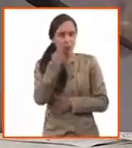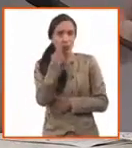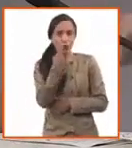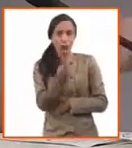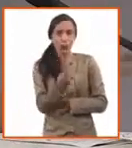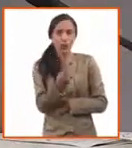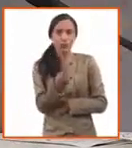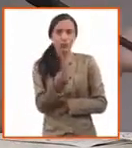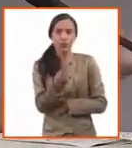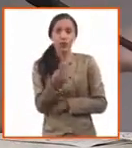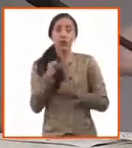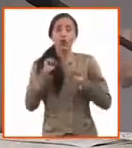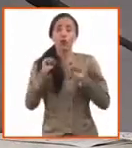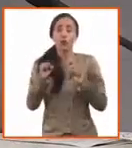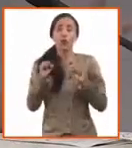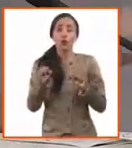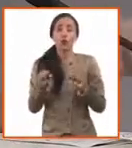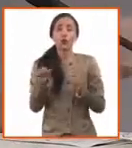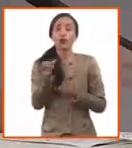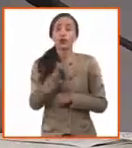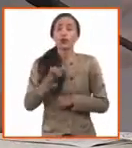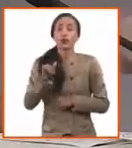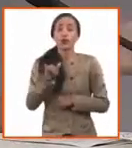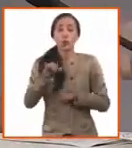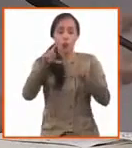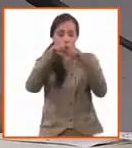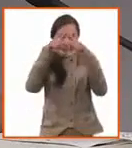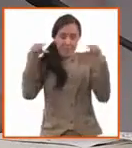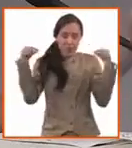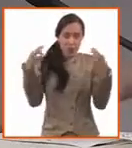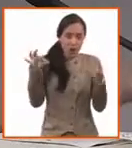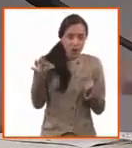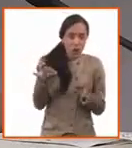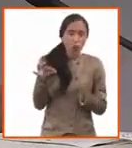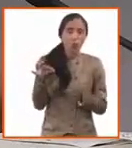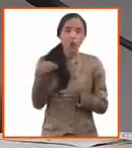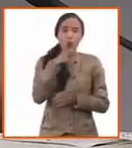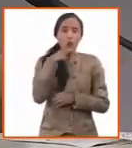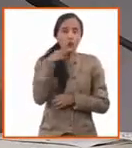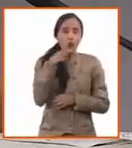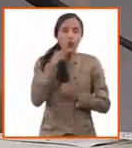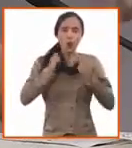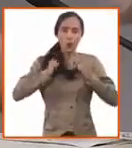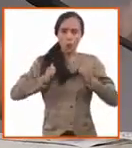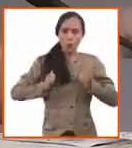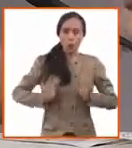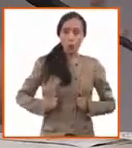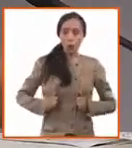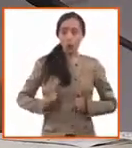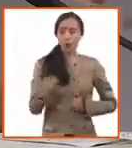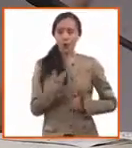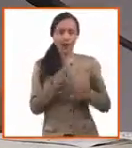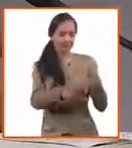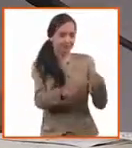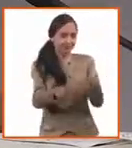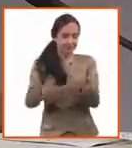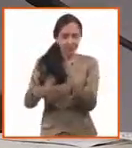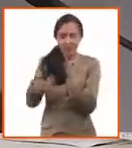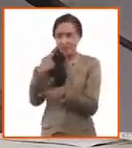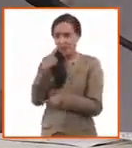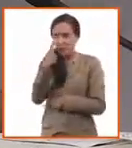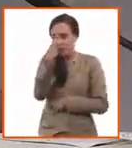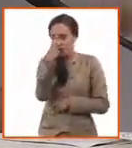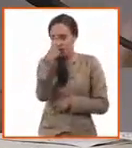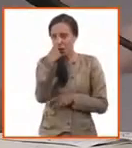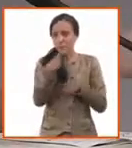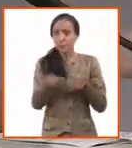muy fuerte en los pañuelos rojo un símbolo en los pañuelos rojos un pulóver lo vemos en objetos materiales pero digamos cuáles